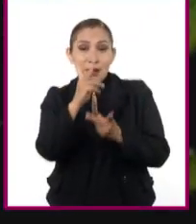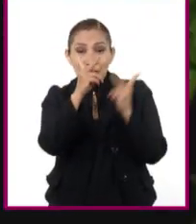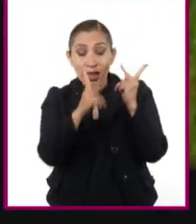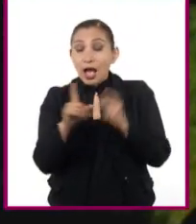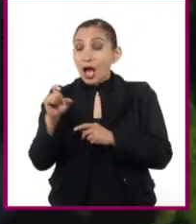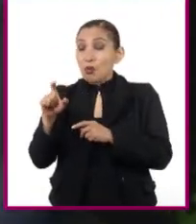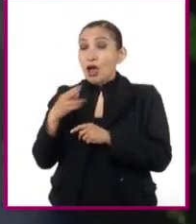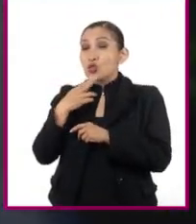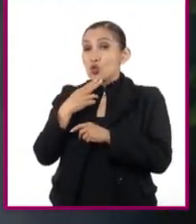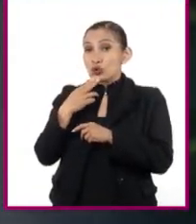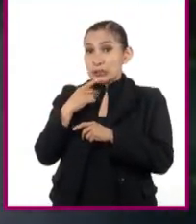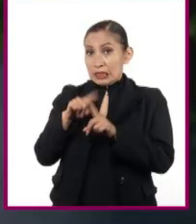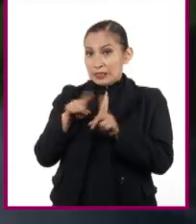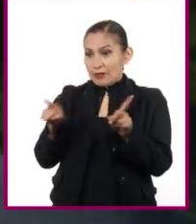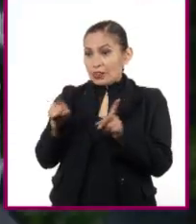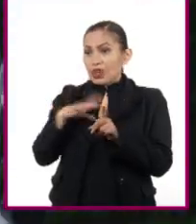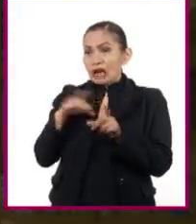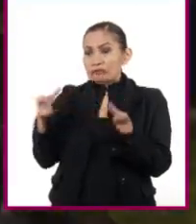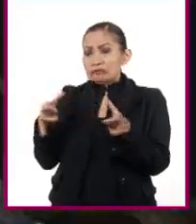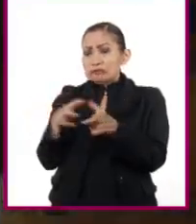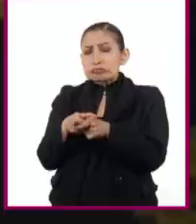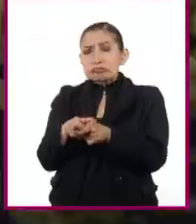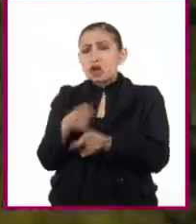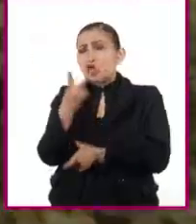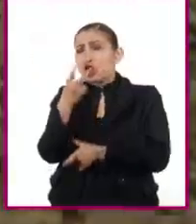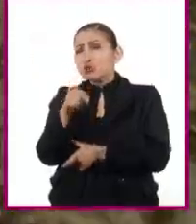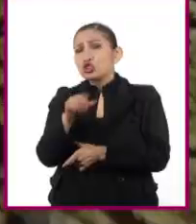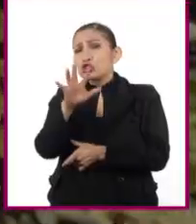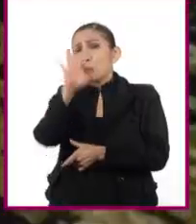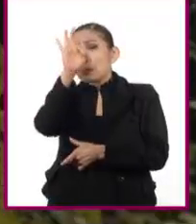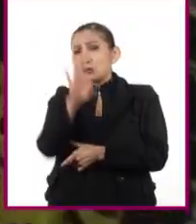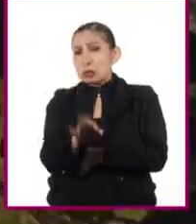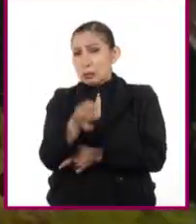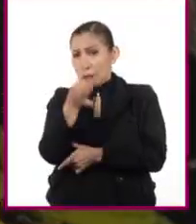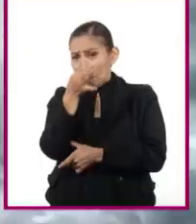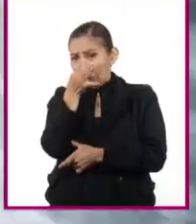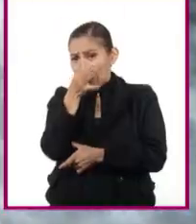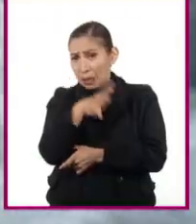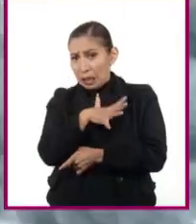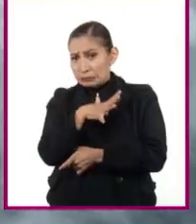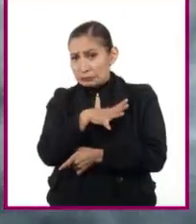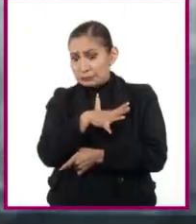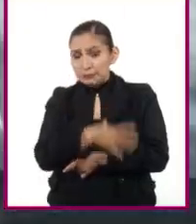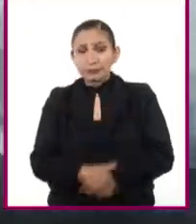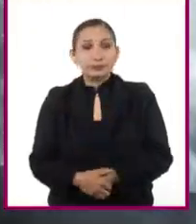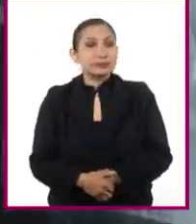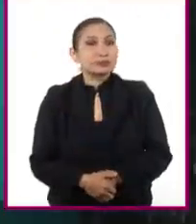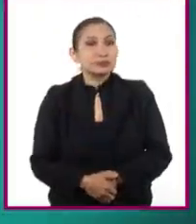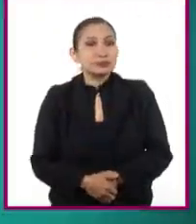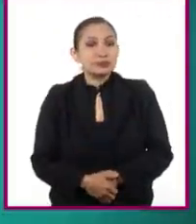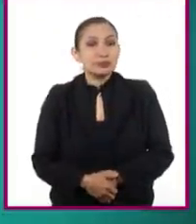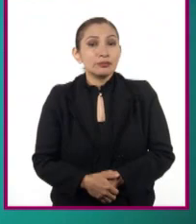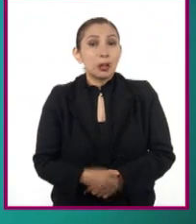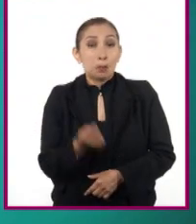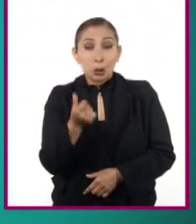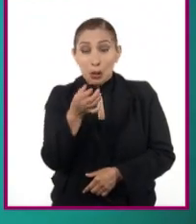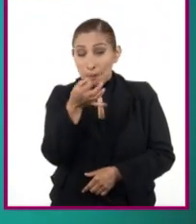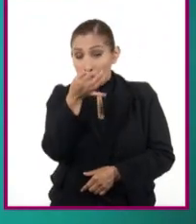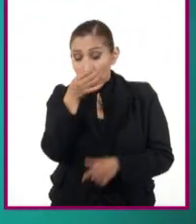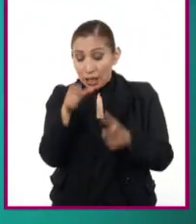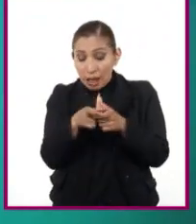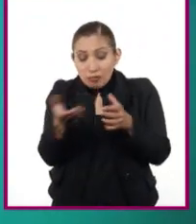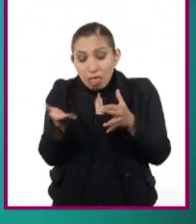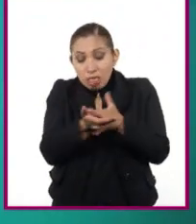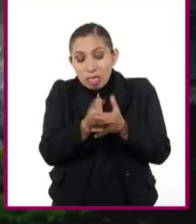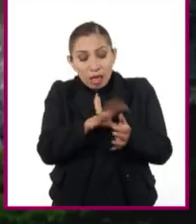El agua dulce, en contraste, representa apenas el 2.5% de la existente. Muy poca de esta